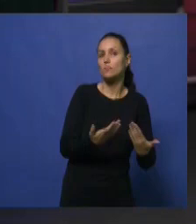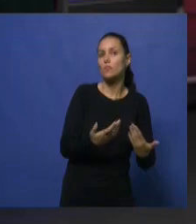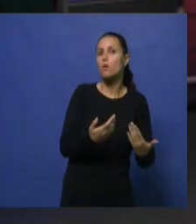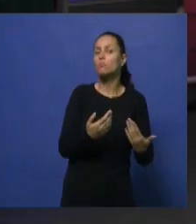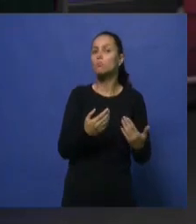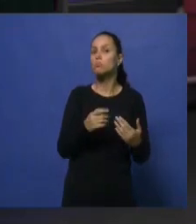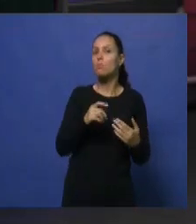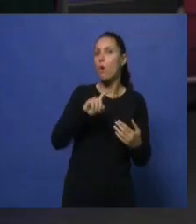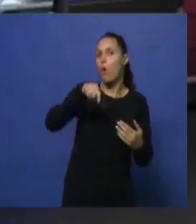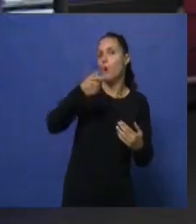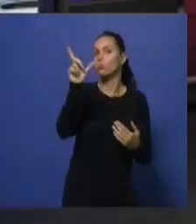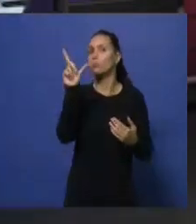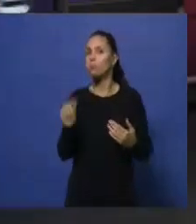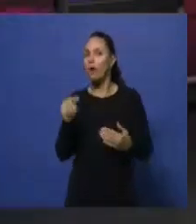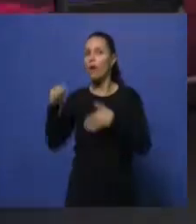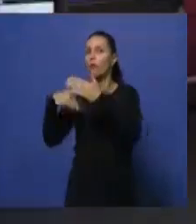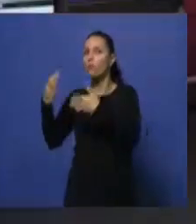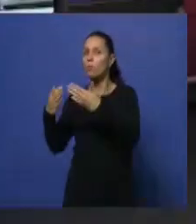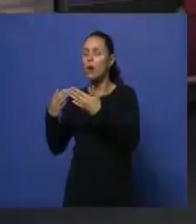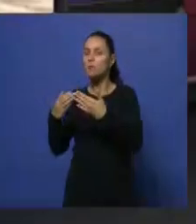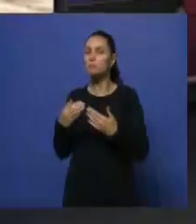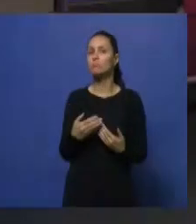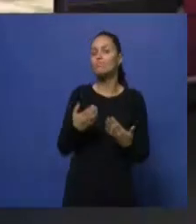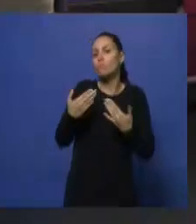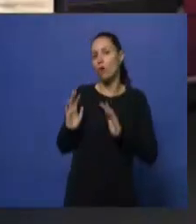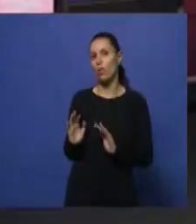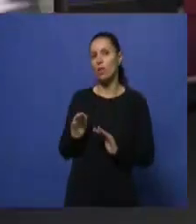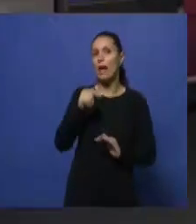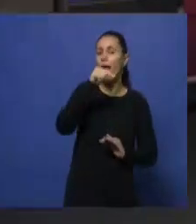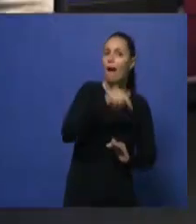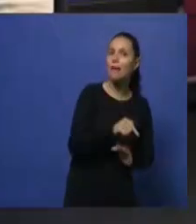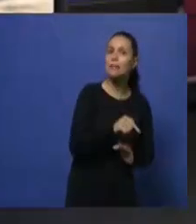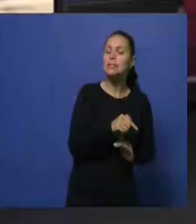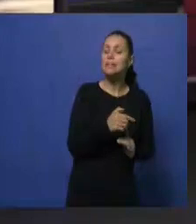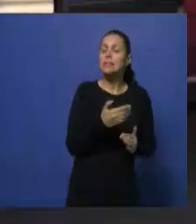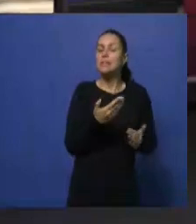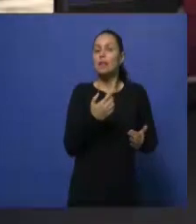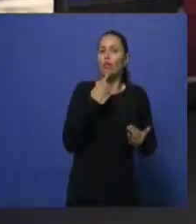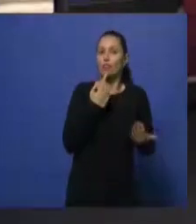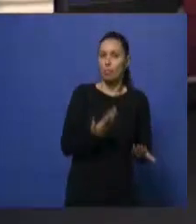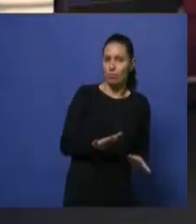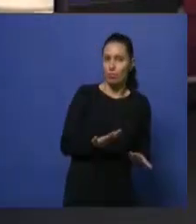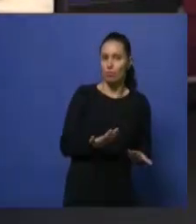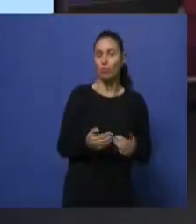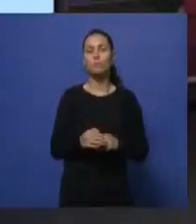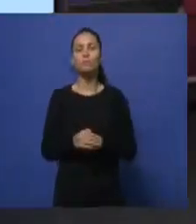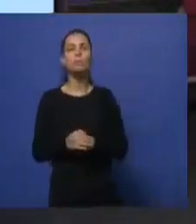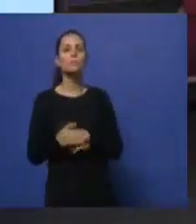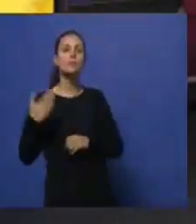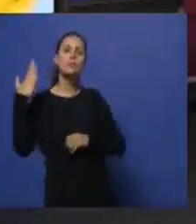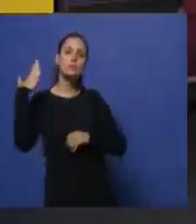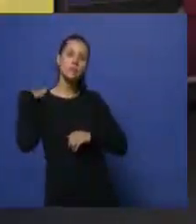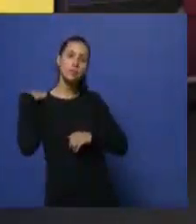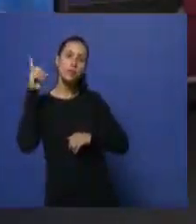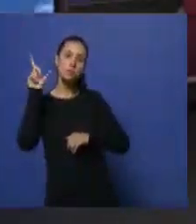la verdad como están dadas las condiciones sólo se dice puede jugar que si dice el tema es que por lo general fuera del